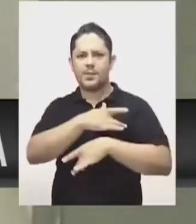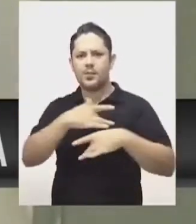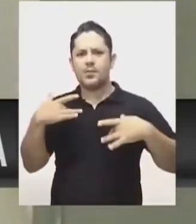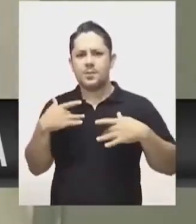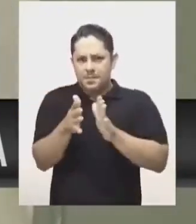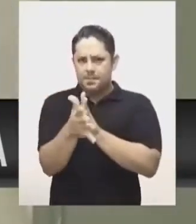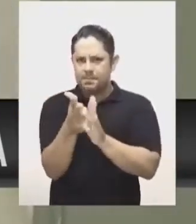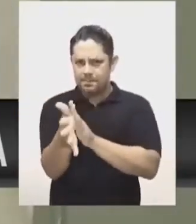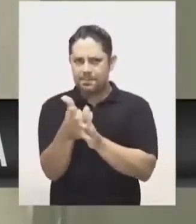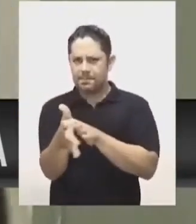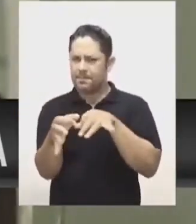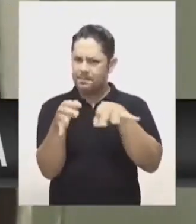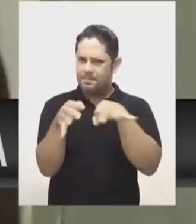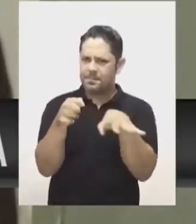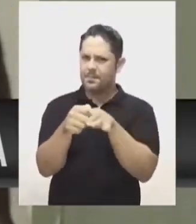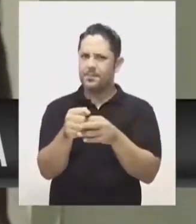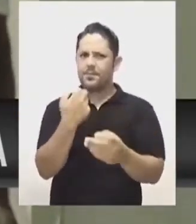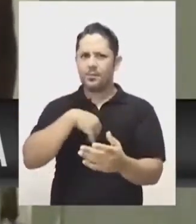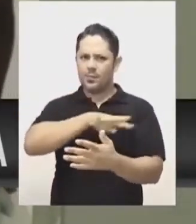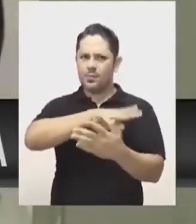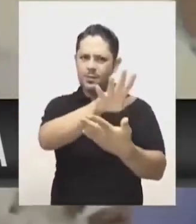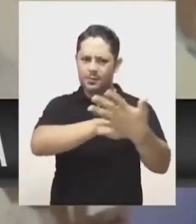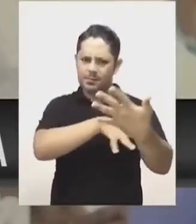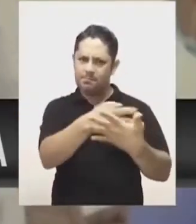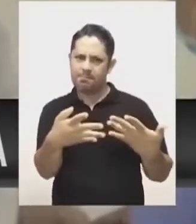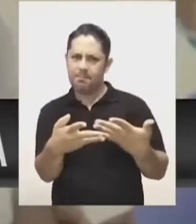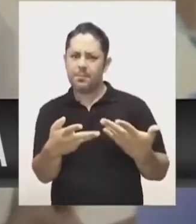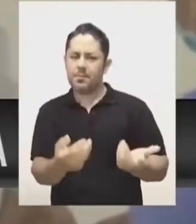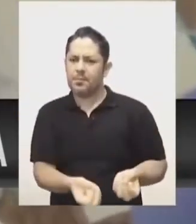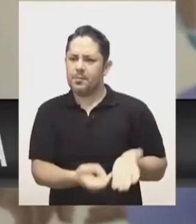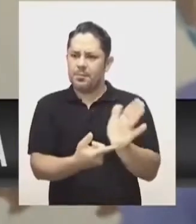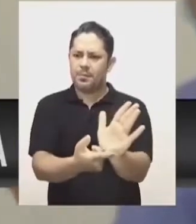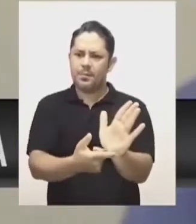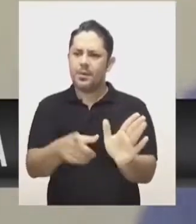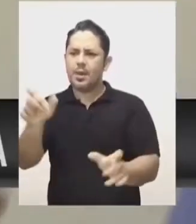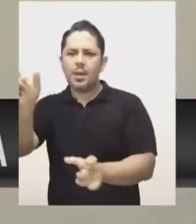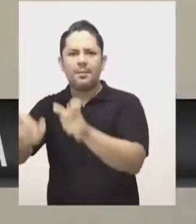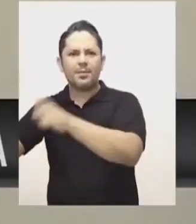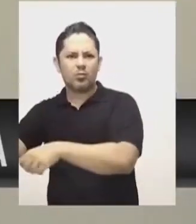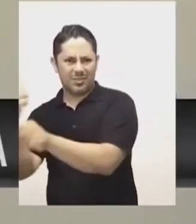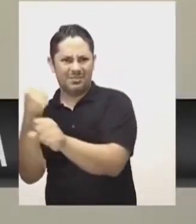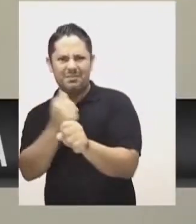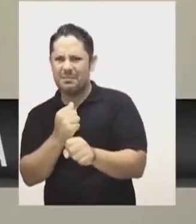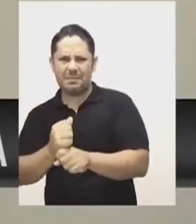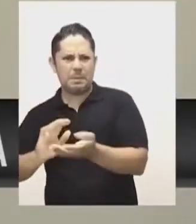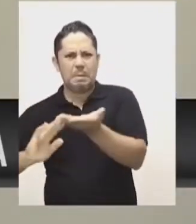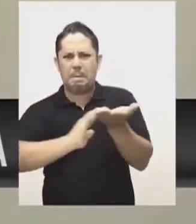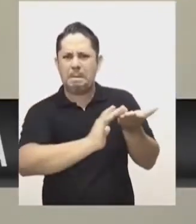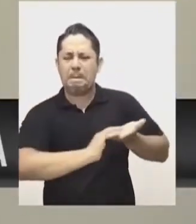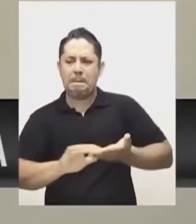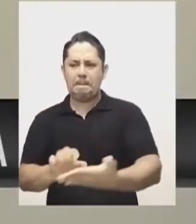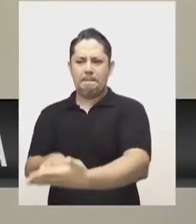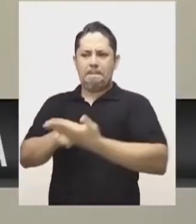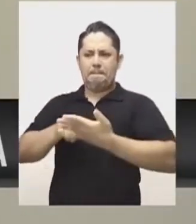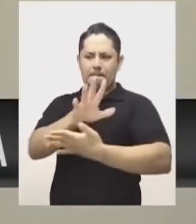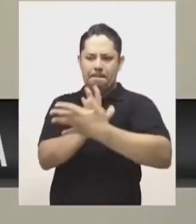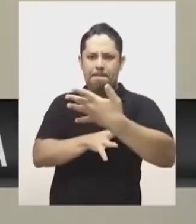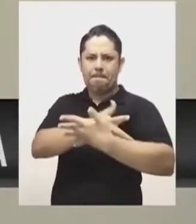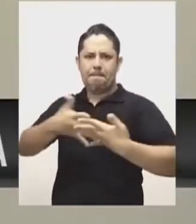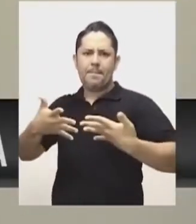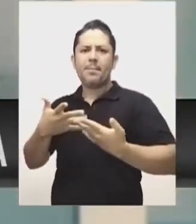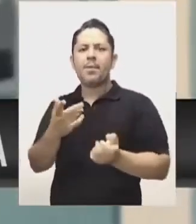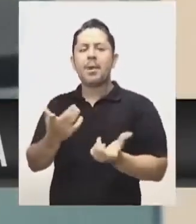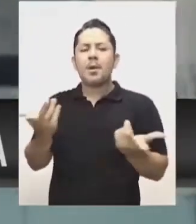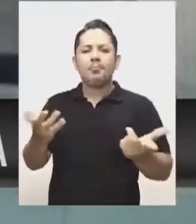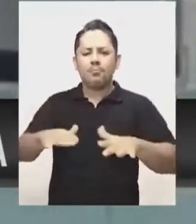cartera de salud expresó en el debate que hay un cronograma que presentaron tanto el contratista como el interventor para subsanar algunos aspectos como